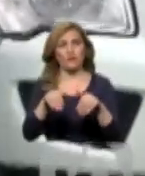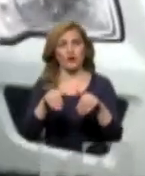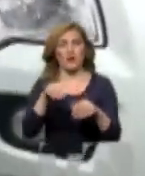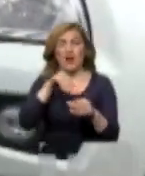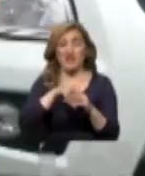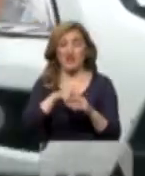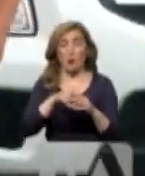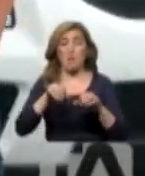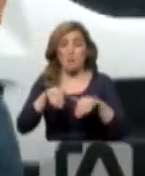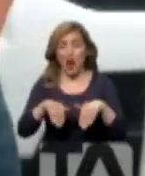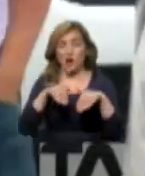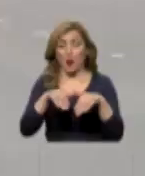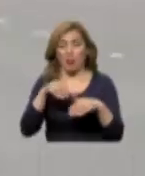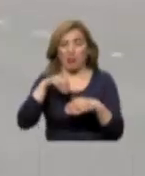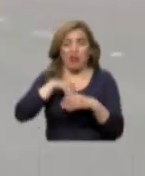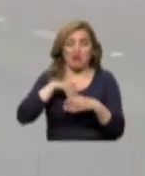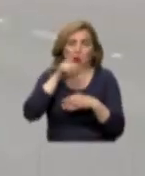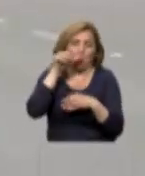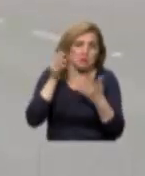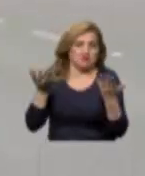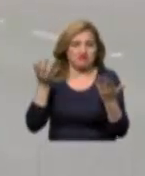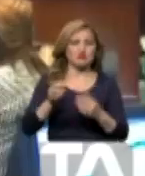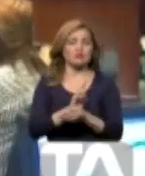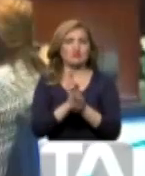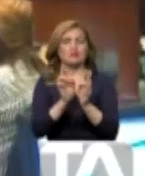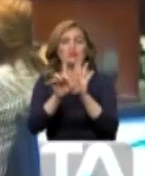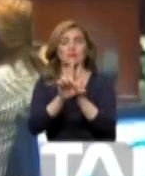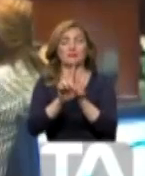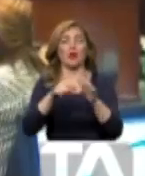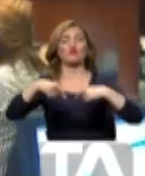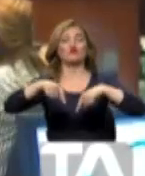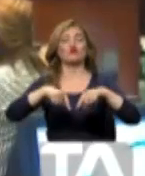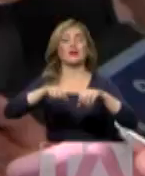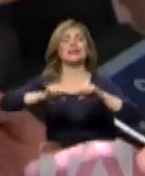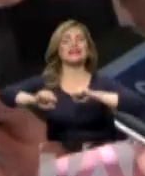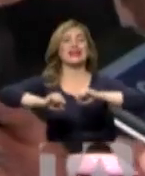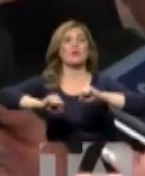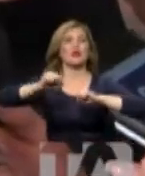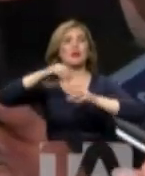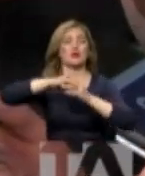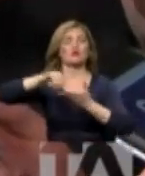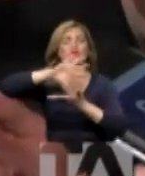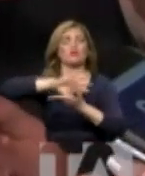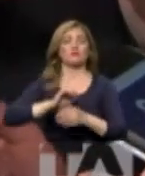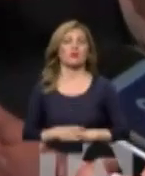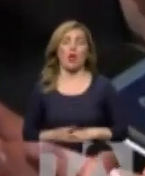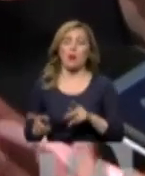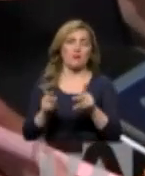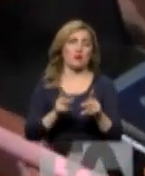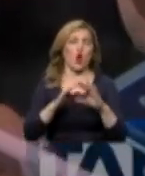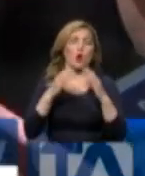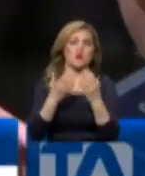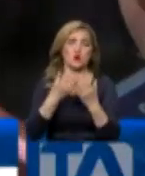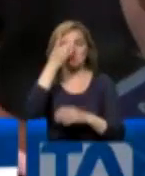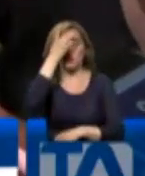La devolución de esta facultad estará en el proyecto de reformas a la ley de tránsito que se tramite en el legislativo. Ya está previsto y por unanimidad la comisión